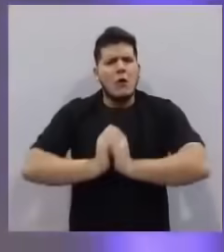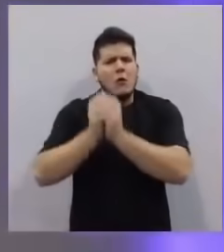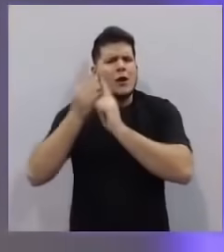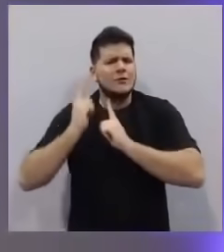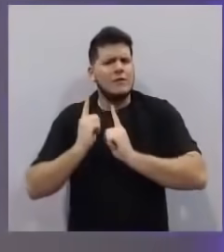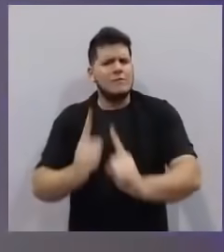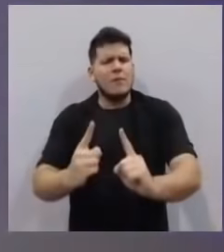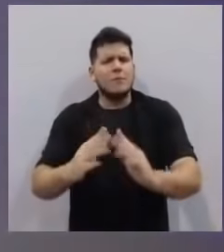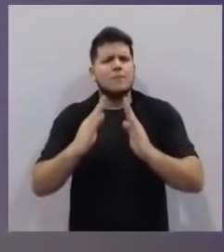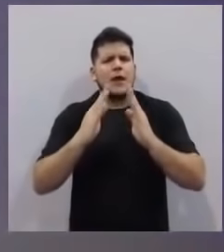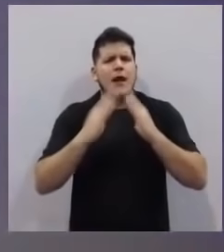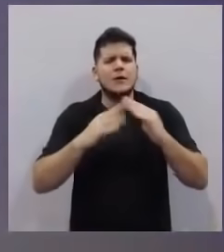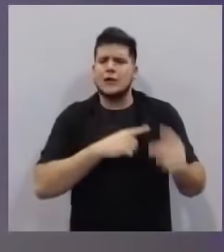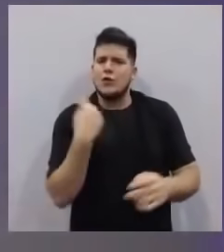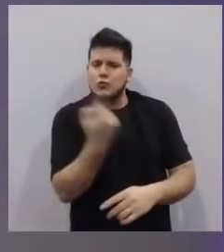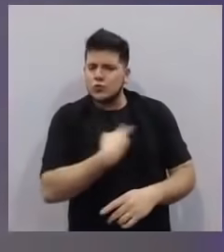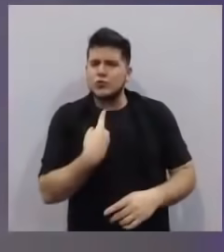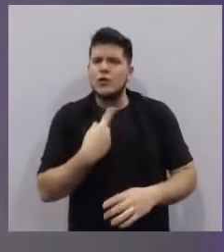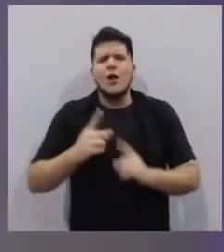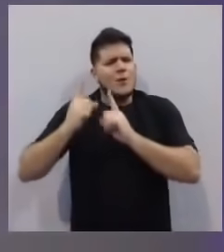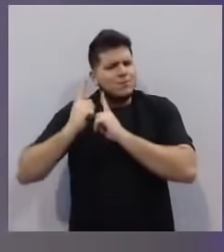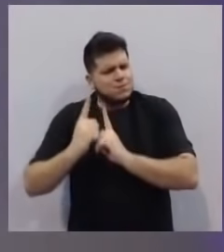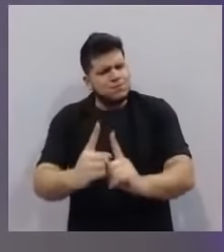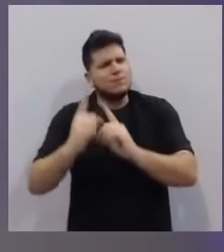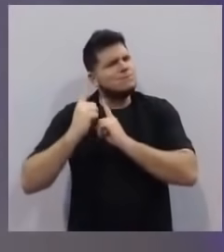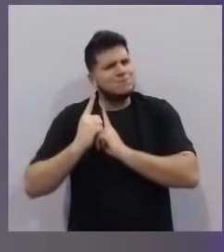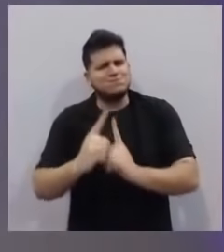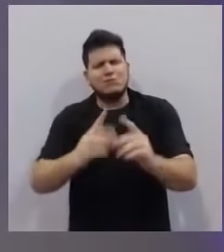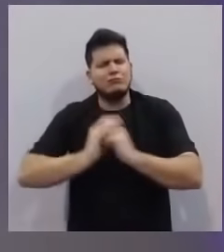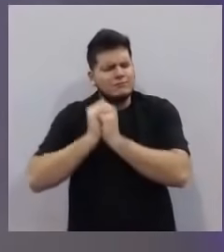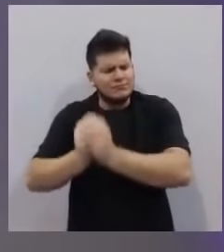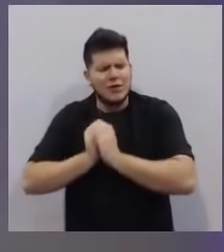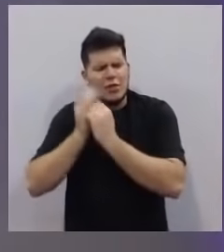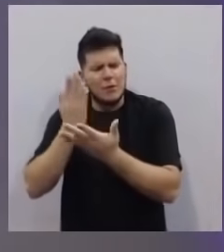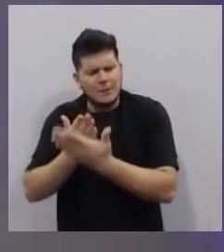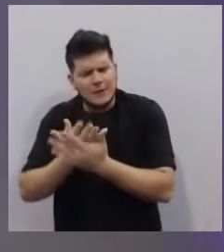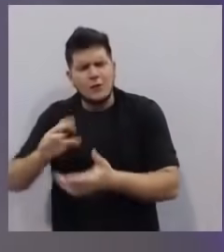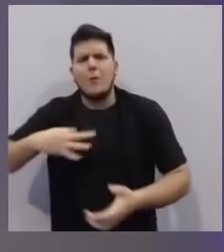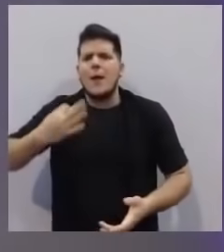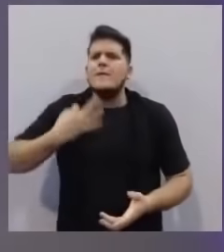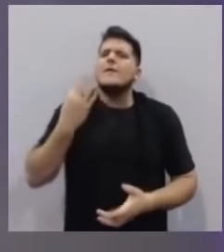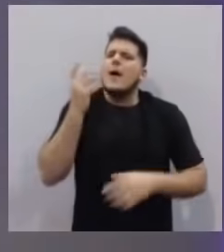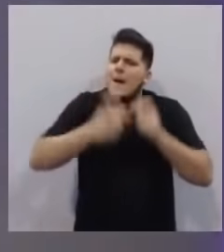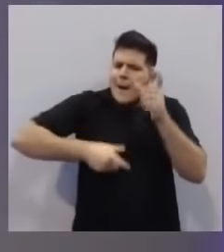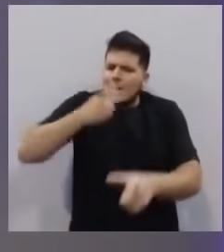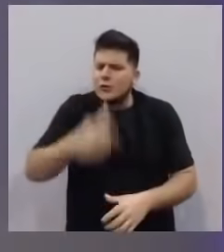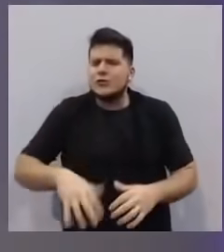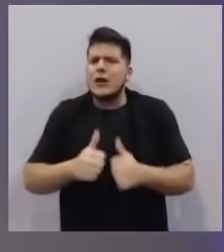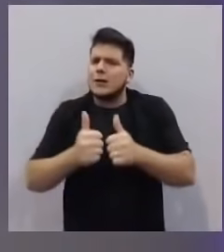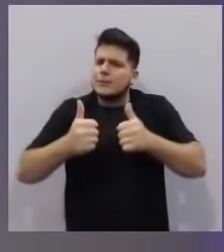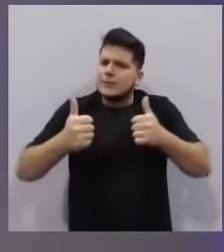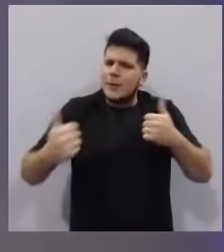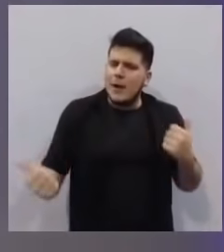casa allí en la casa luz anoté los nombres y grite al cielo para que el espíritu